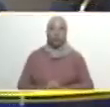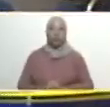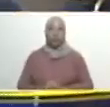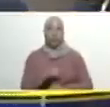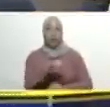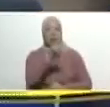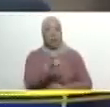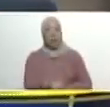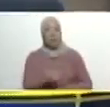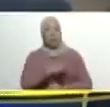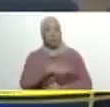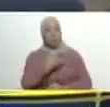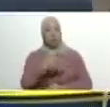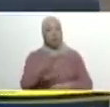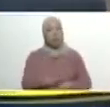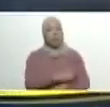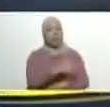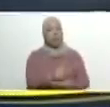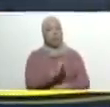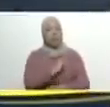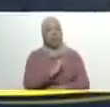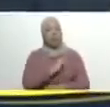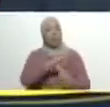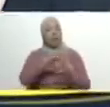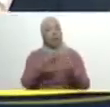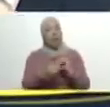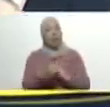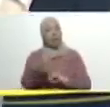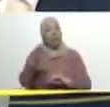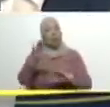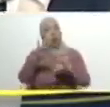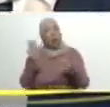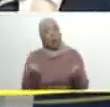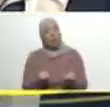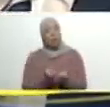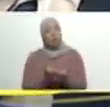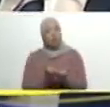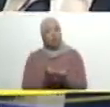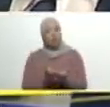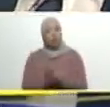identificar los cambios principales que hay en este mundo. Nosotros